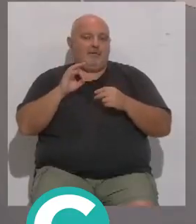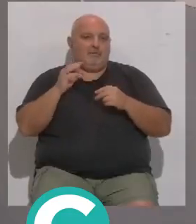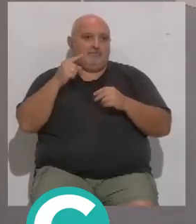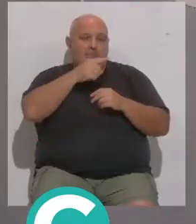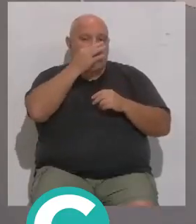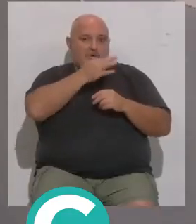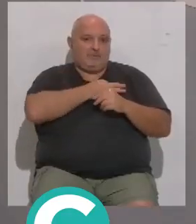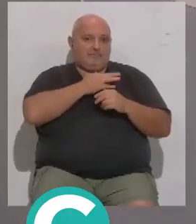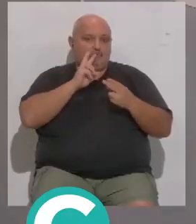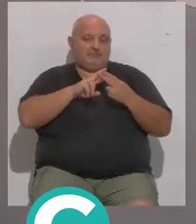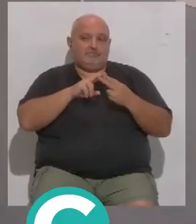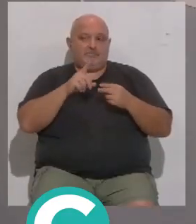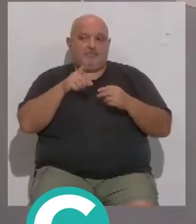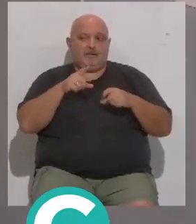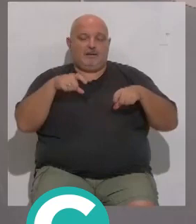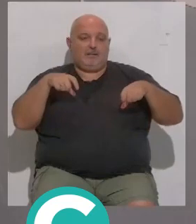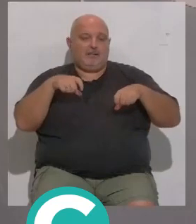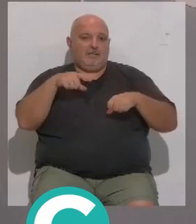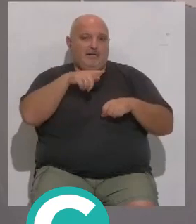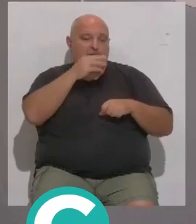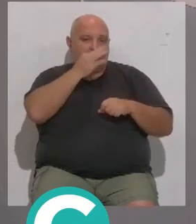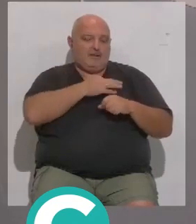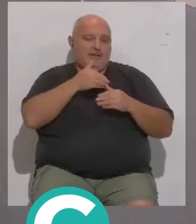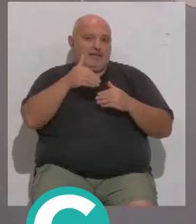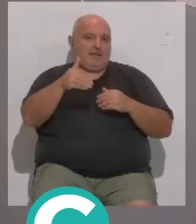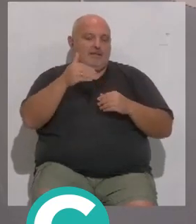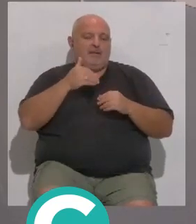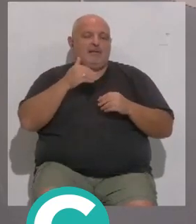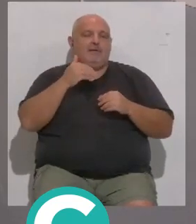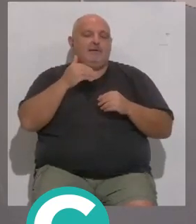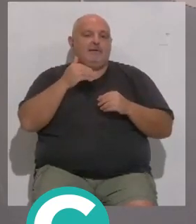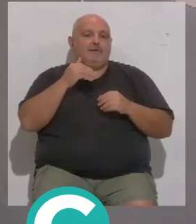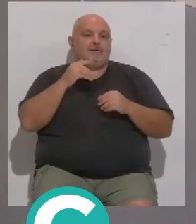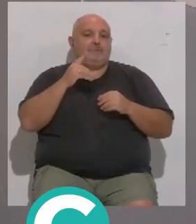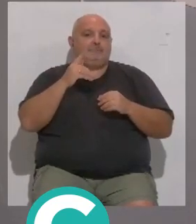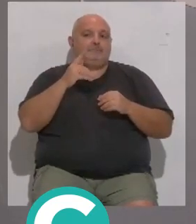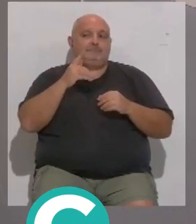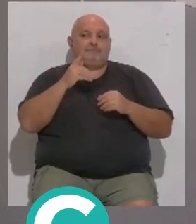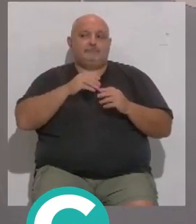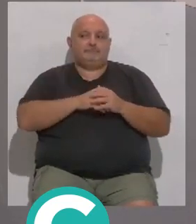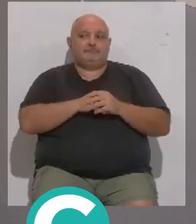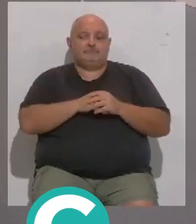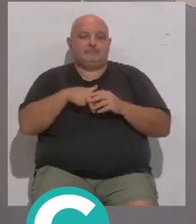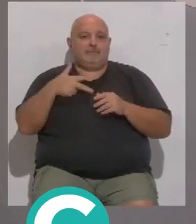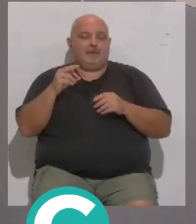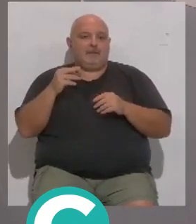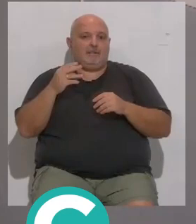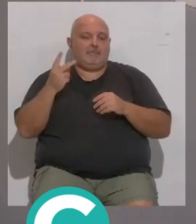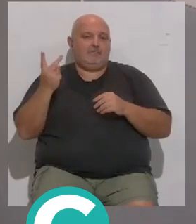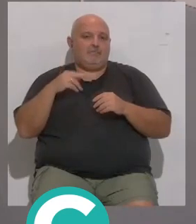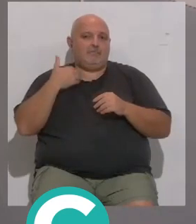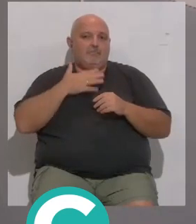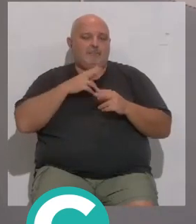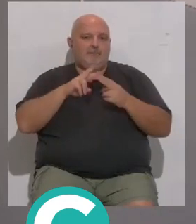Rosal, en el Valle de Cádiz, la ciudad deportiva, y con Nacho y conmigo